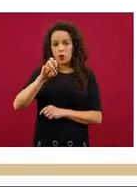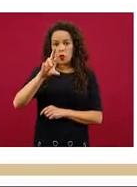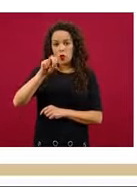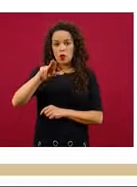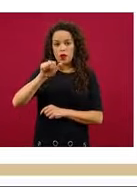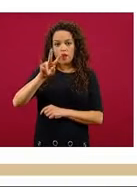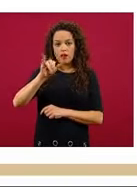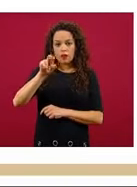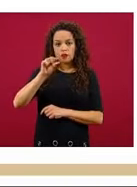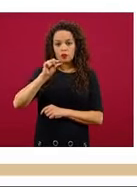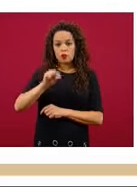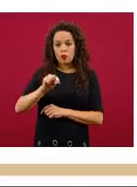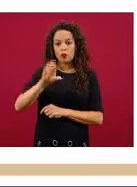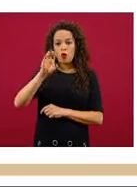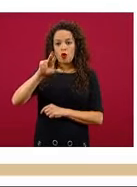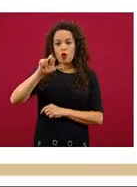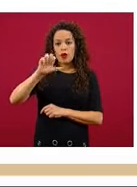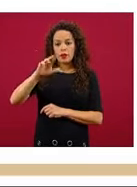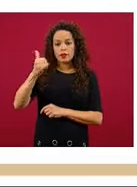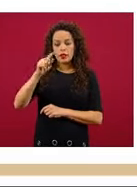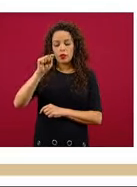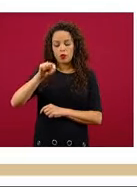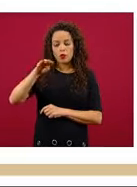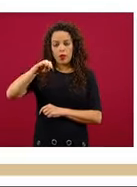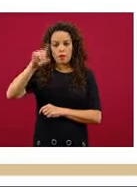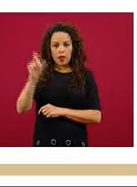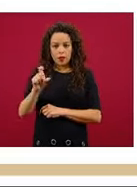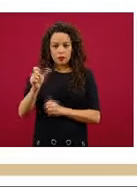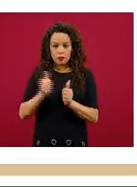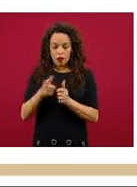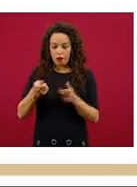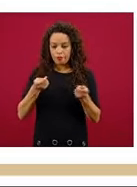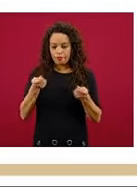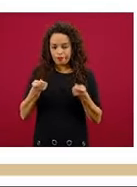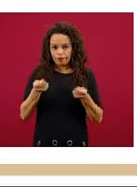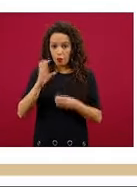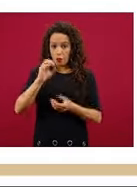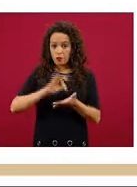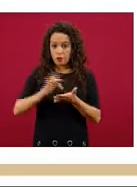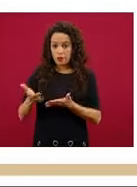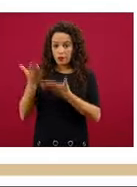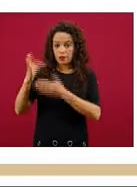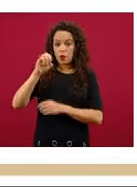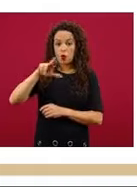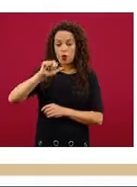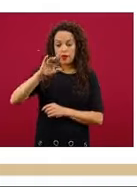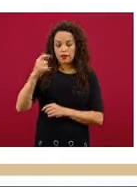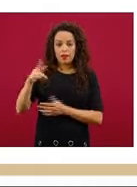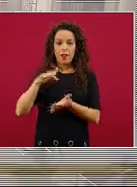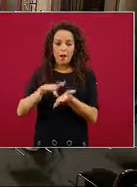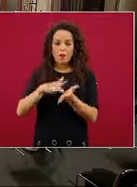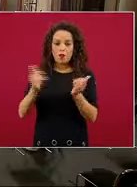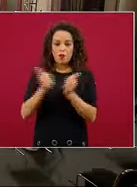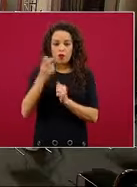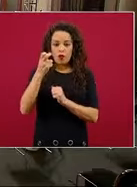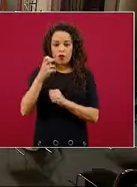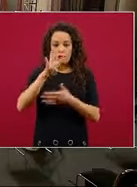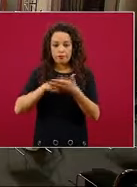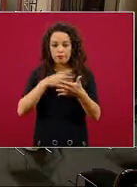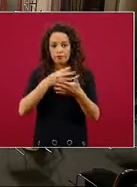coronavirus.conacyt.mx con diferentes tableros de control. Muchísimas gracias a el CONACYT por ayudarnos con estos tableros